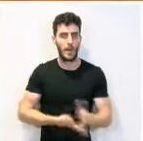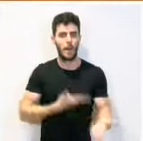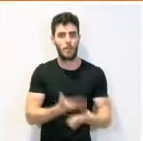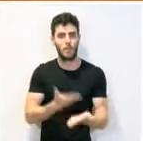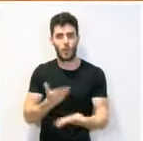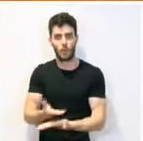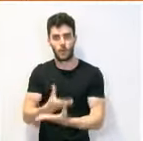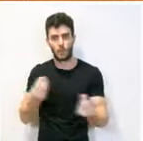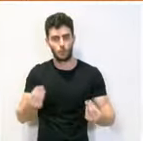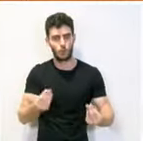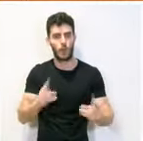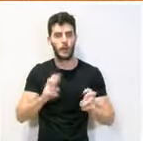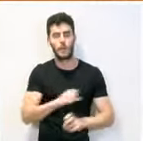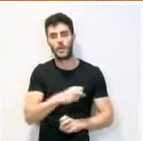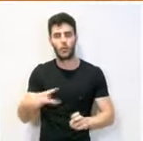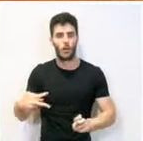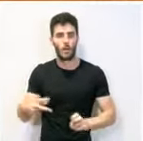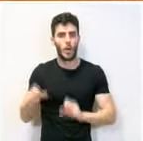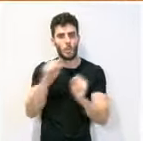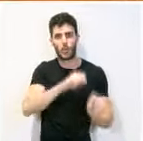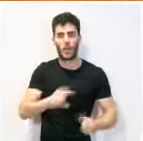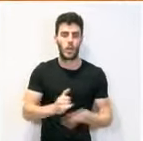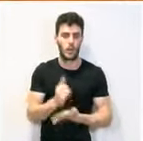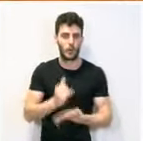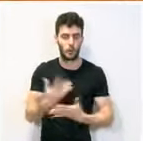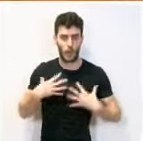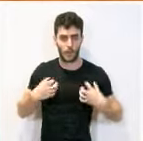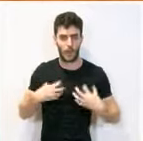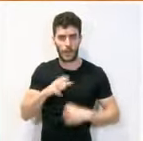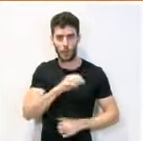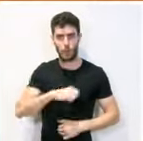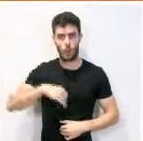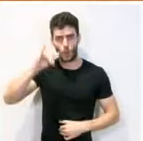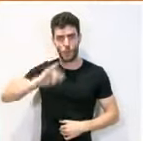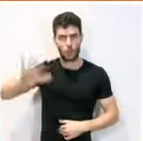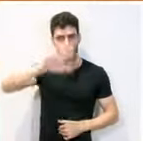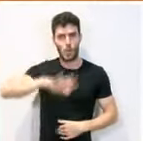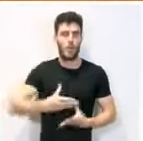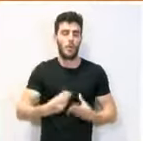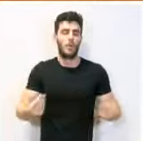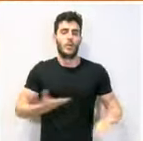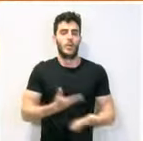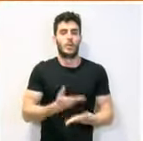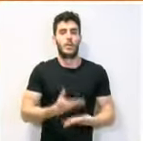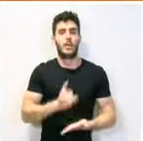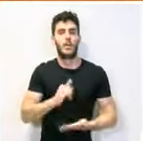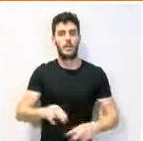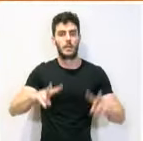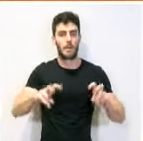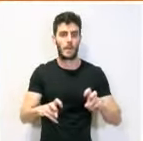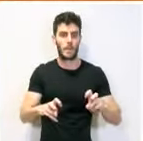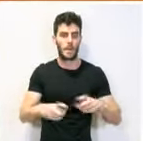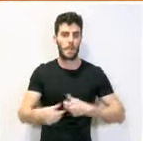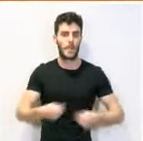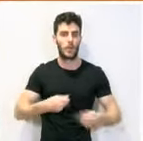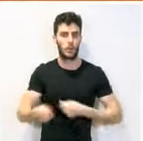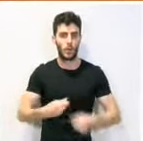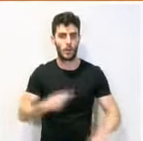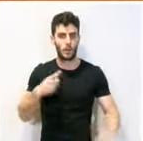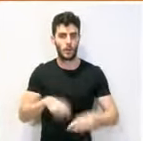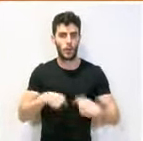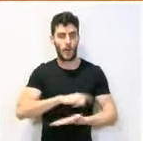de resolución en materia de protección a la agricultura y a la ganadería en nuestra comunidad y, fundamentalmente, todo lo que tiene que ver con los controles para que